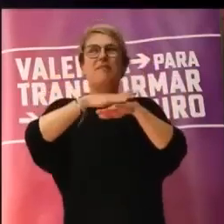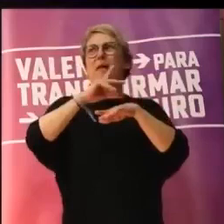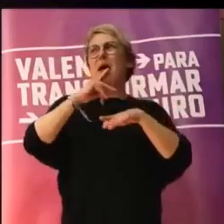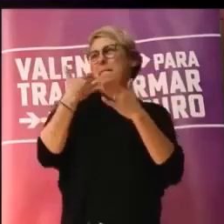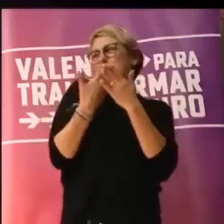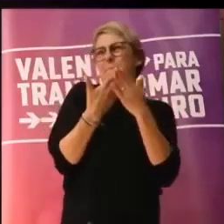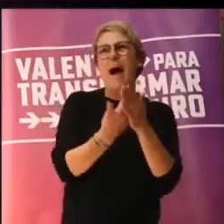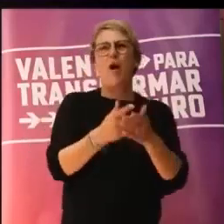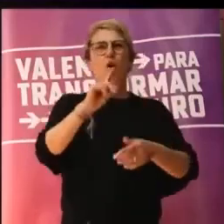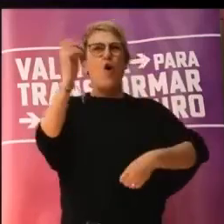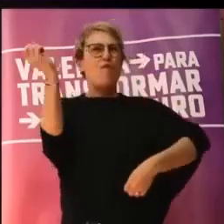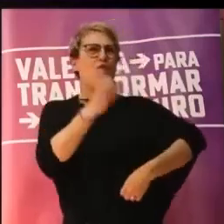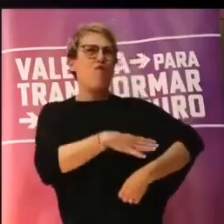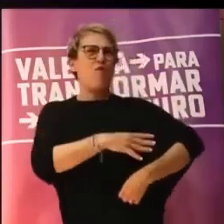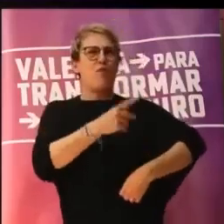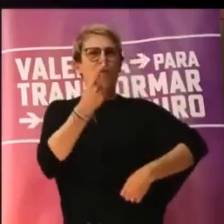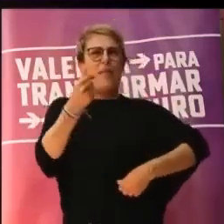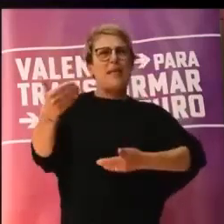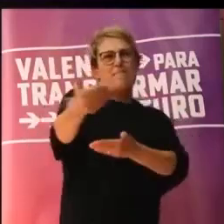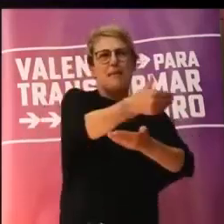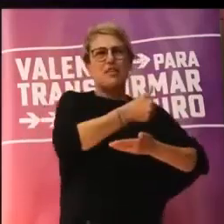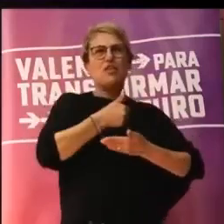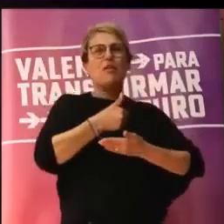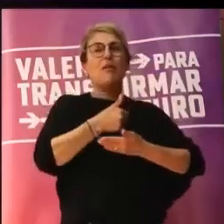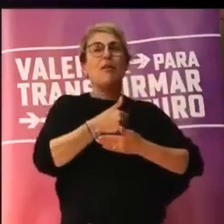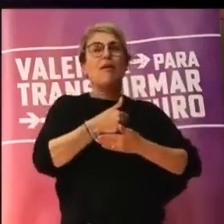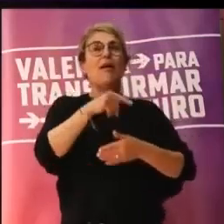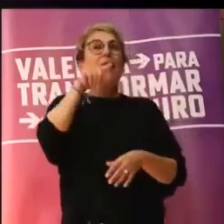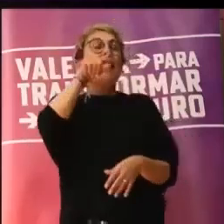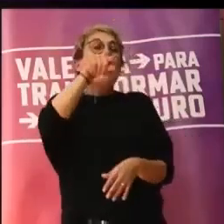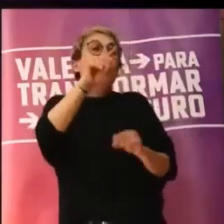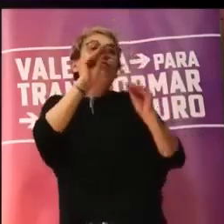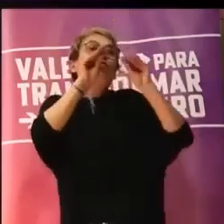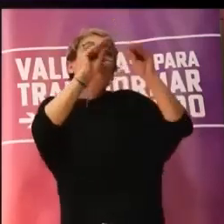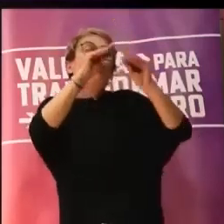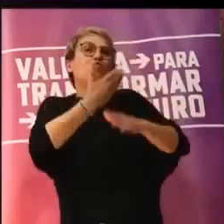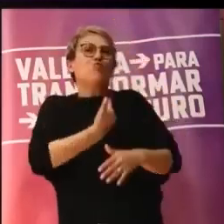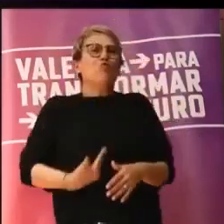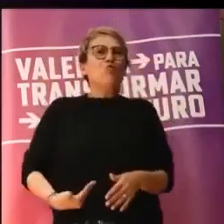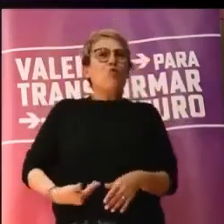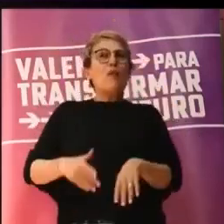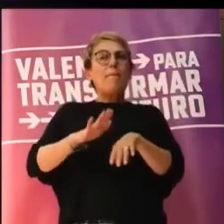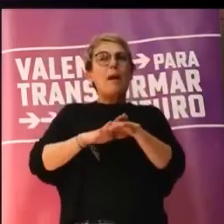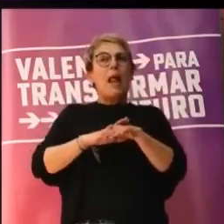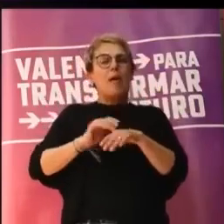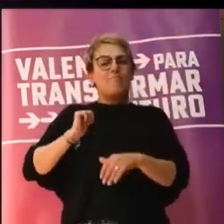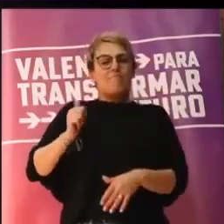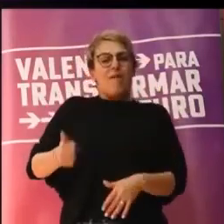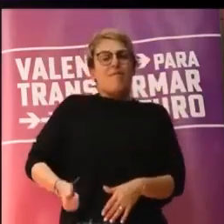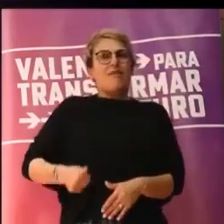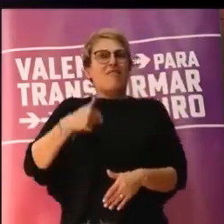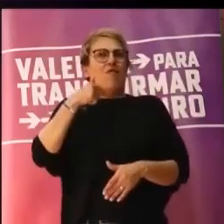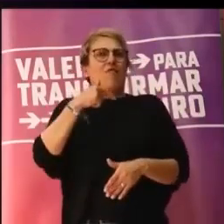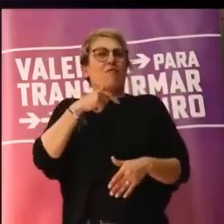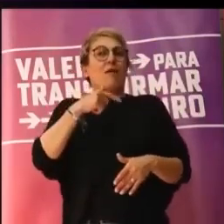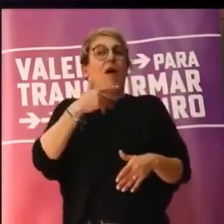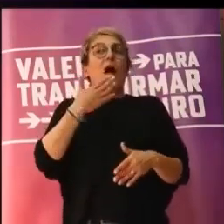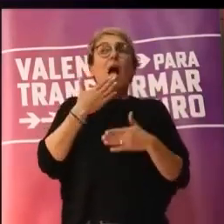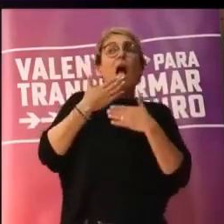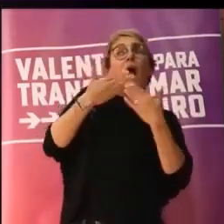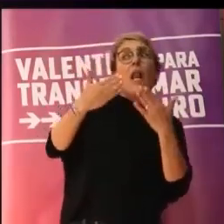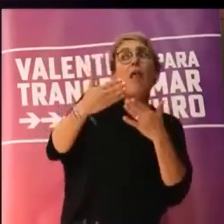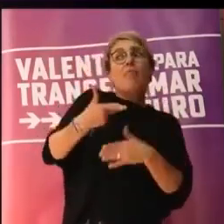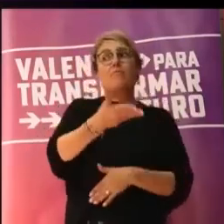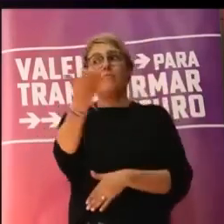bancos y fondos de inversión que solamente tienen su propiedad para hacerse ricos de manera improductiva a costa del conjunto